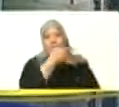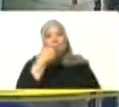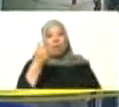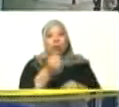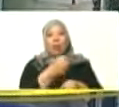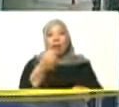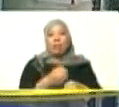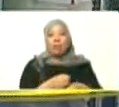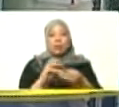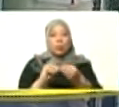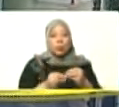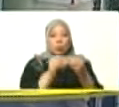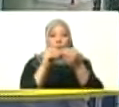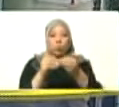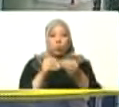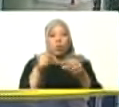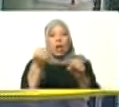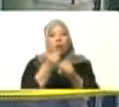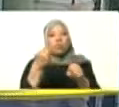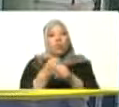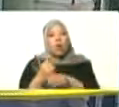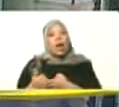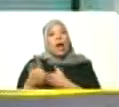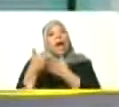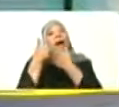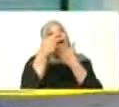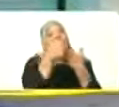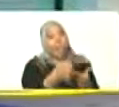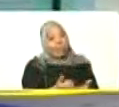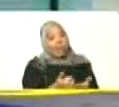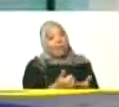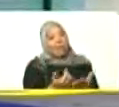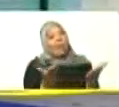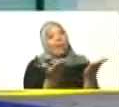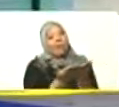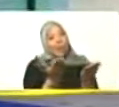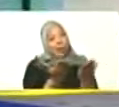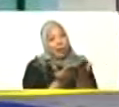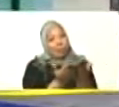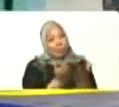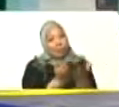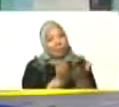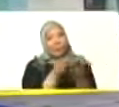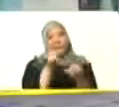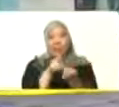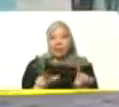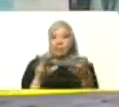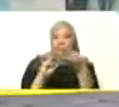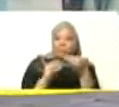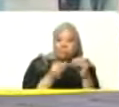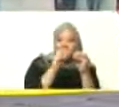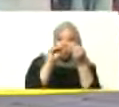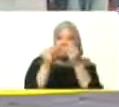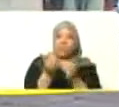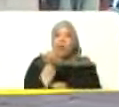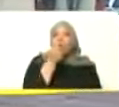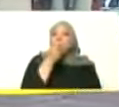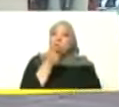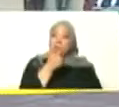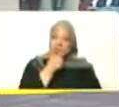venirse a reparar y a dar su granito de arena en reparar, refaccionar,